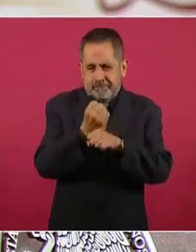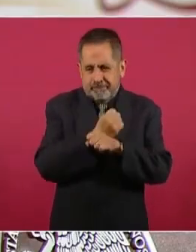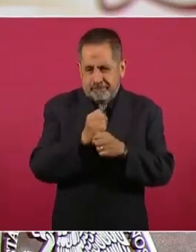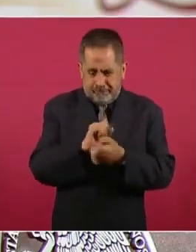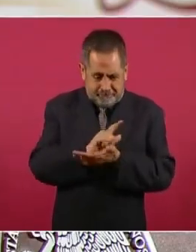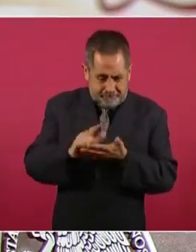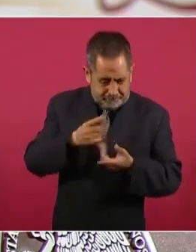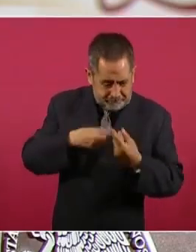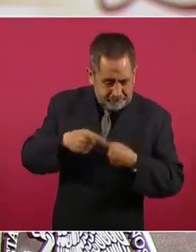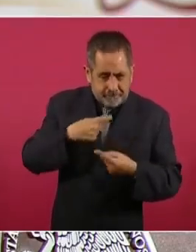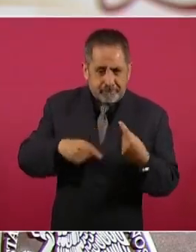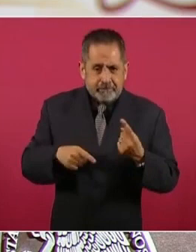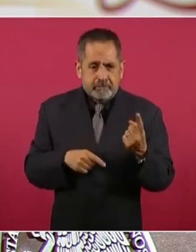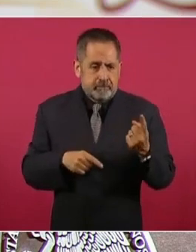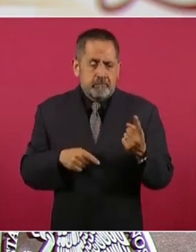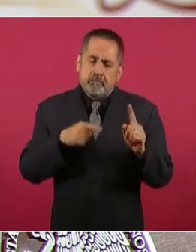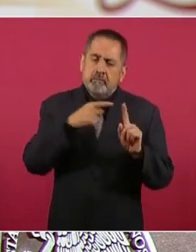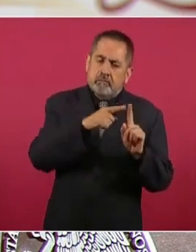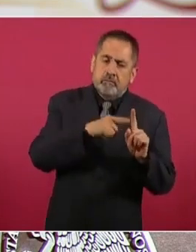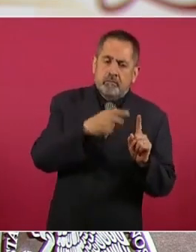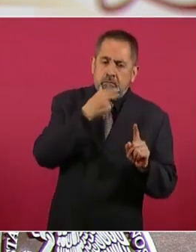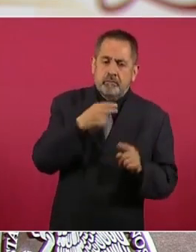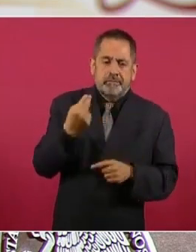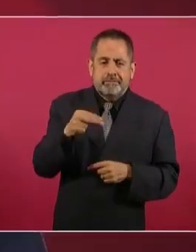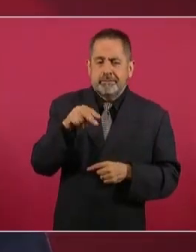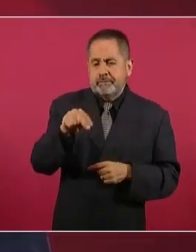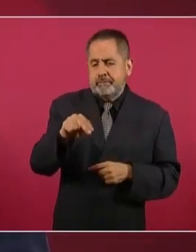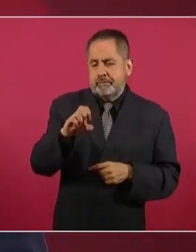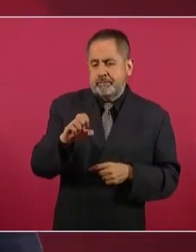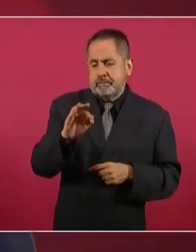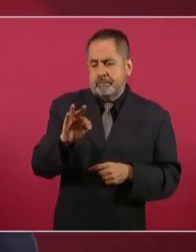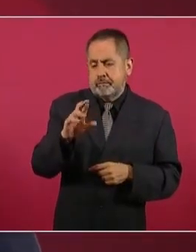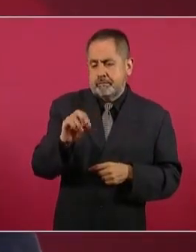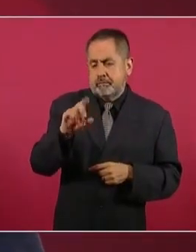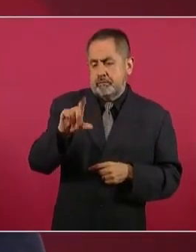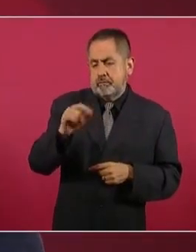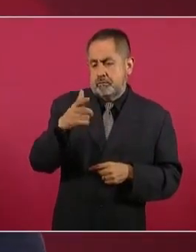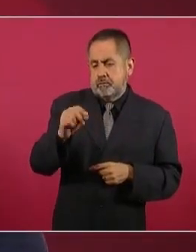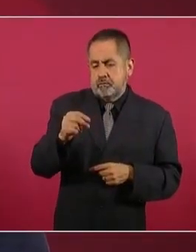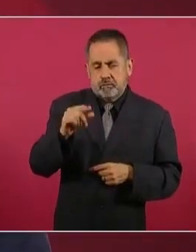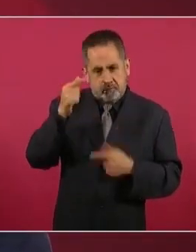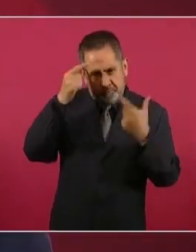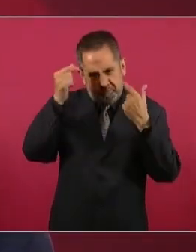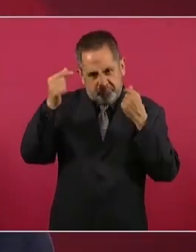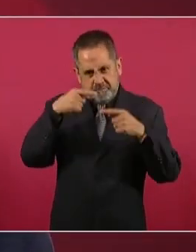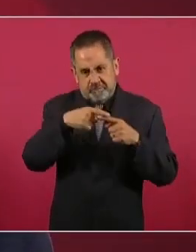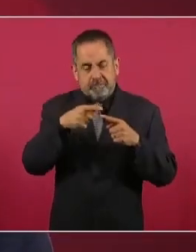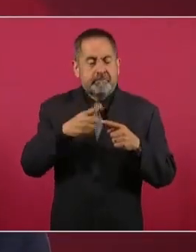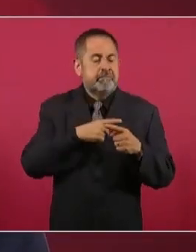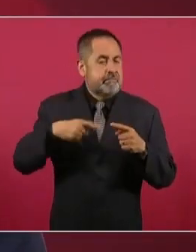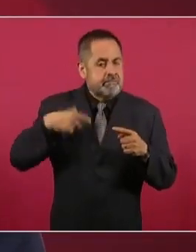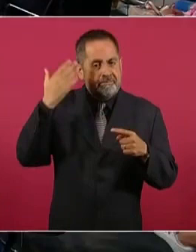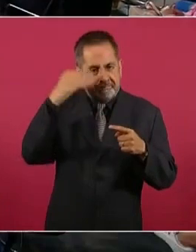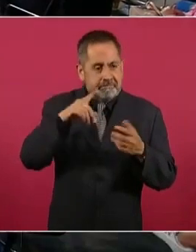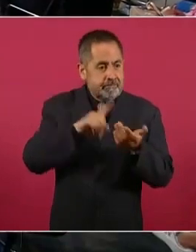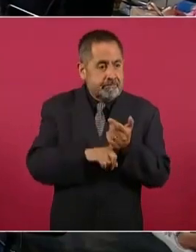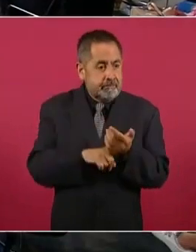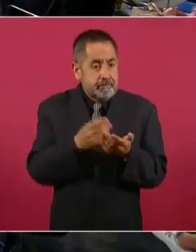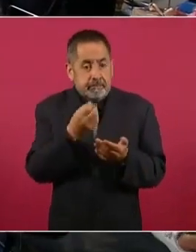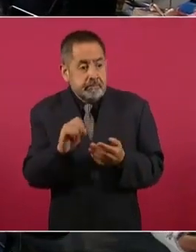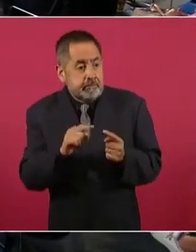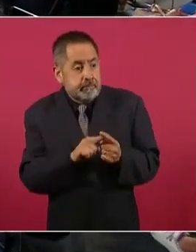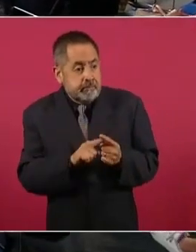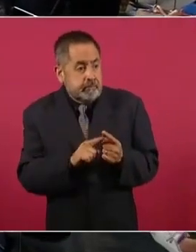para determinar los tratamientos y para el seguimiento, no necesariamente se tiene que tener el nefrólogo ahí.